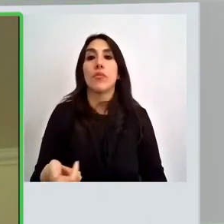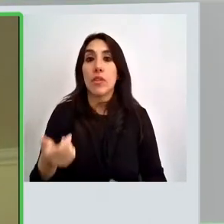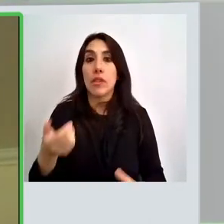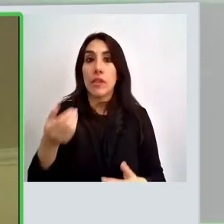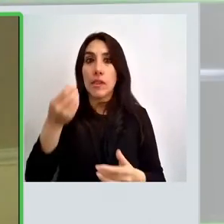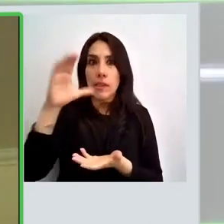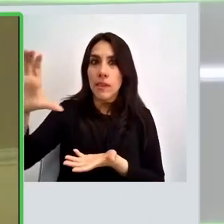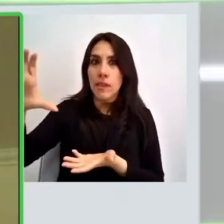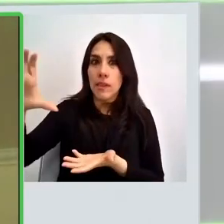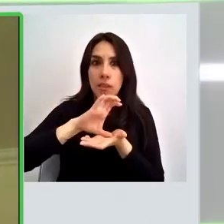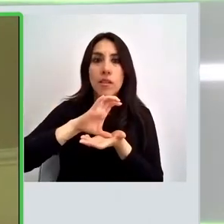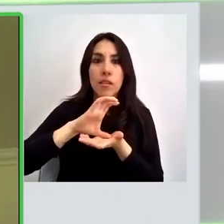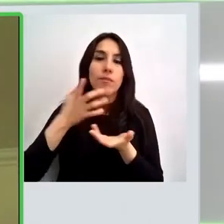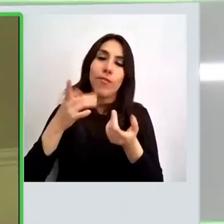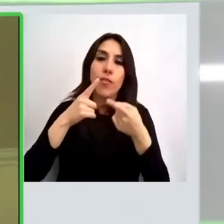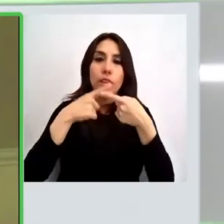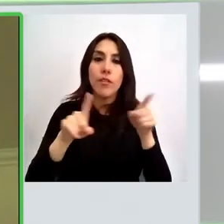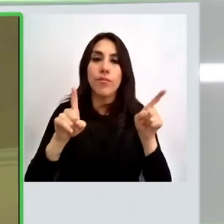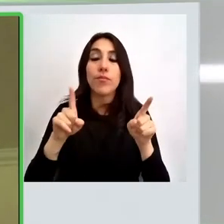con discapacidad